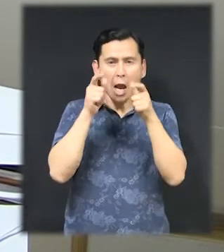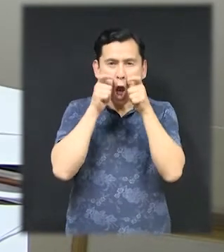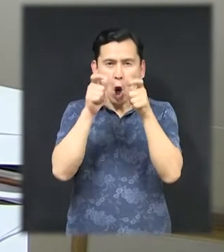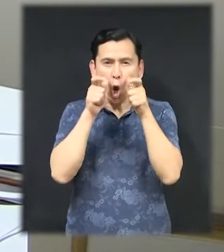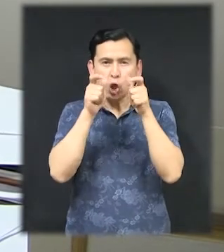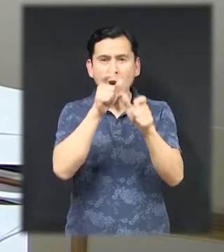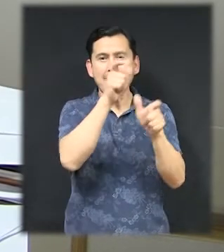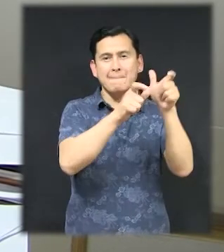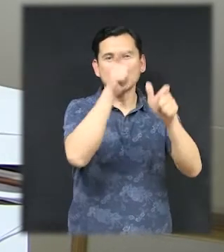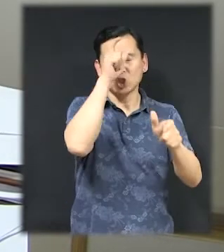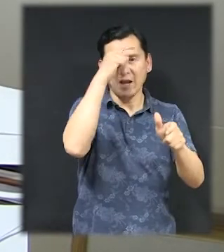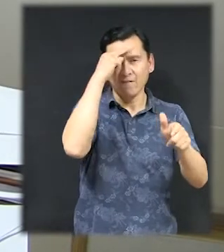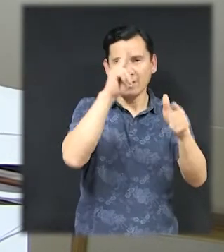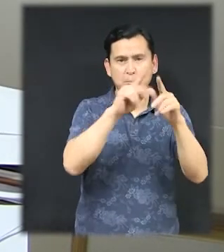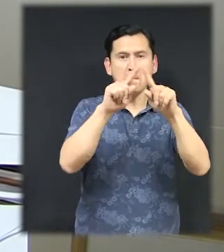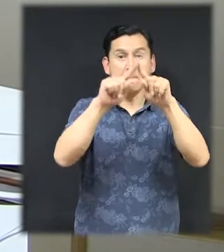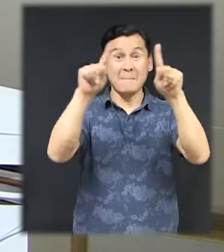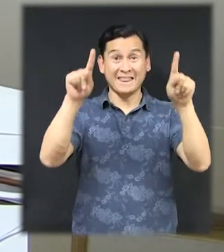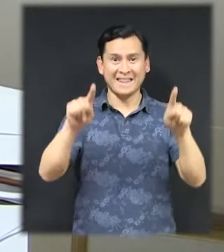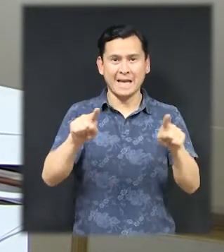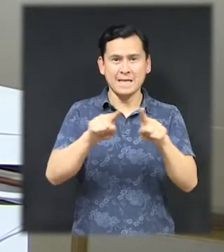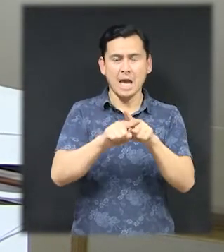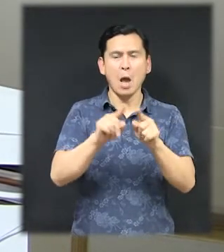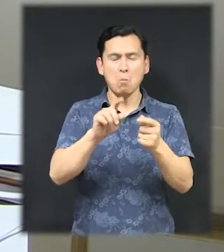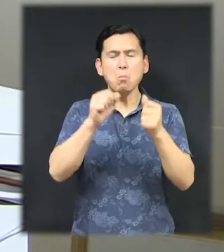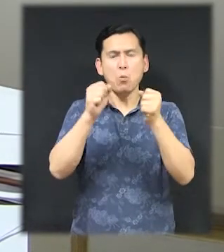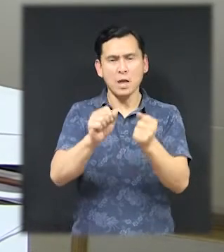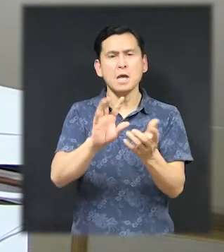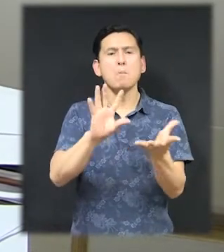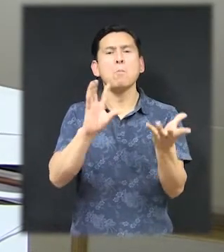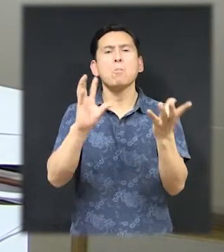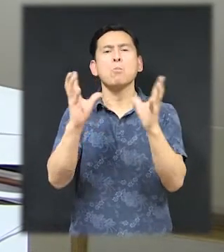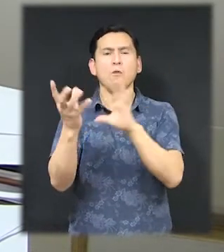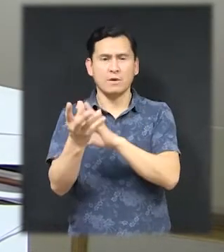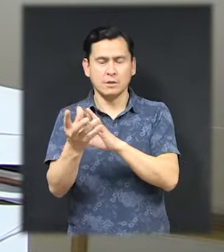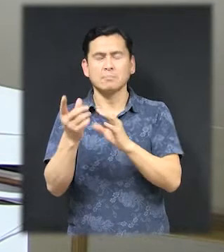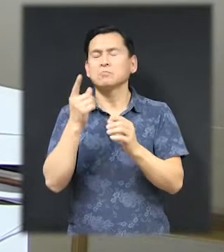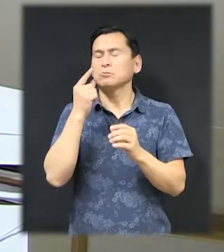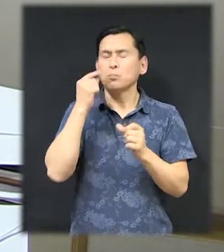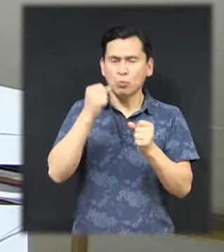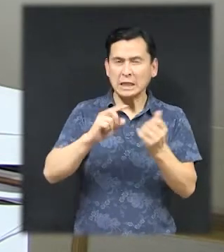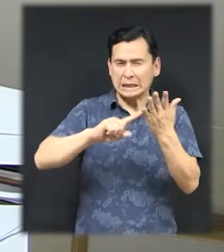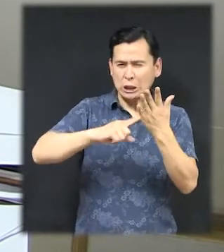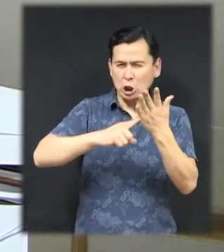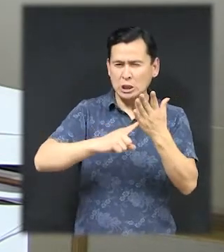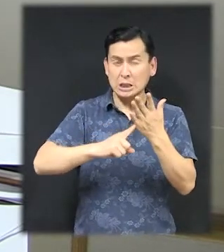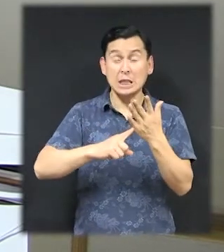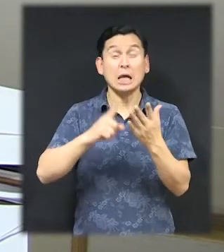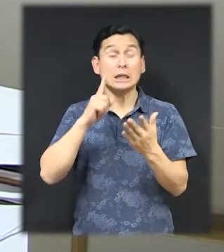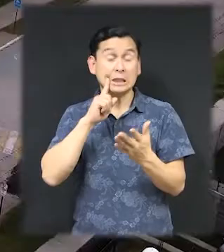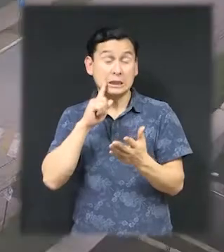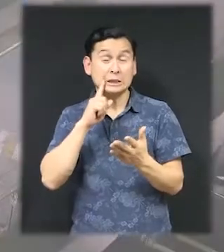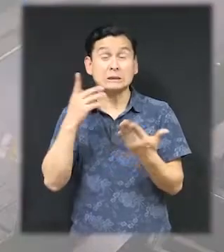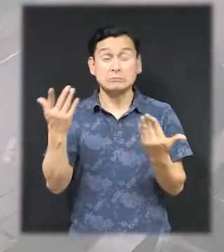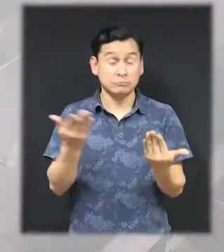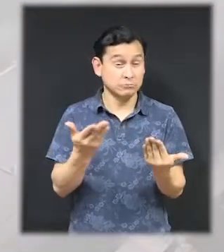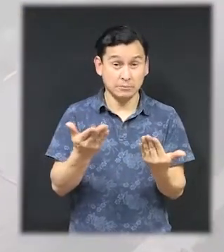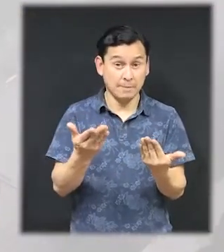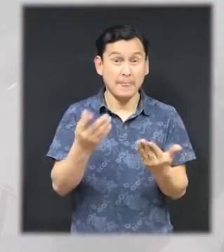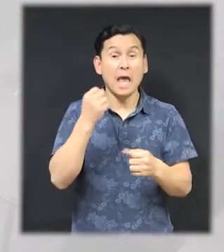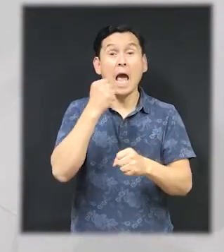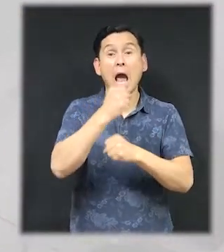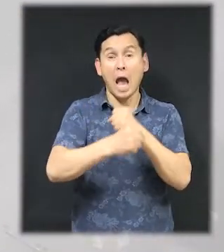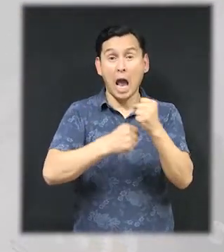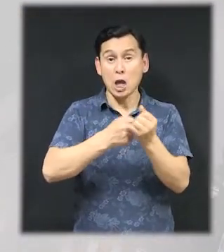gestión de las personas en el establecimiento. Y aquí, en lo concreto, durante el año 2020, trabajamos